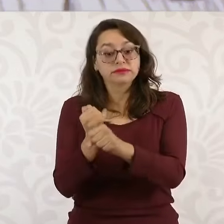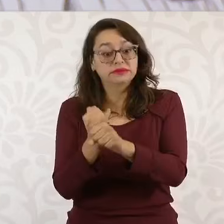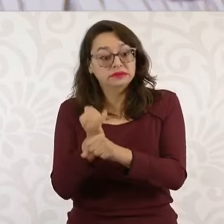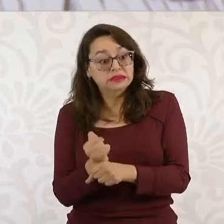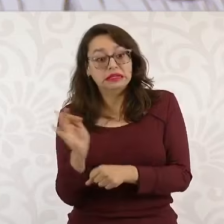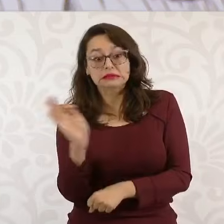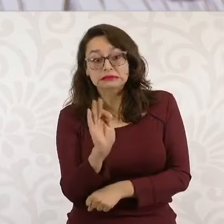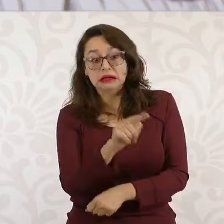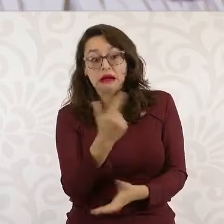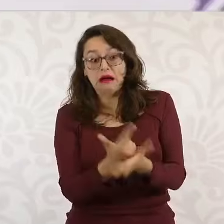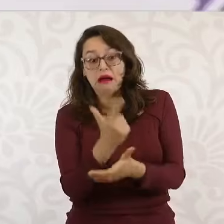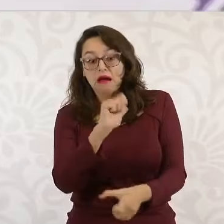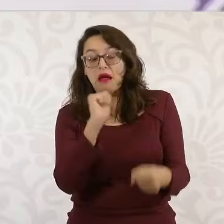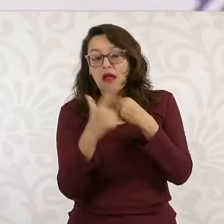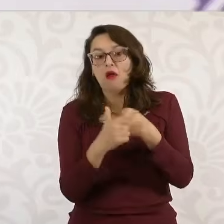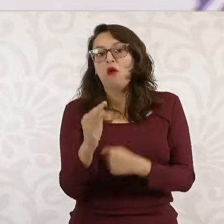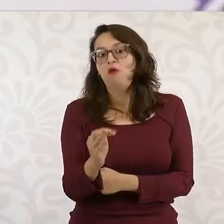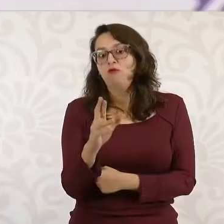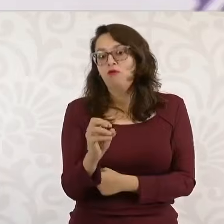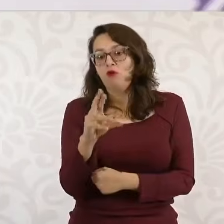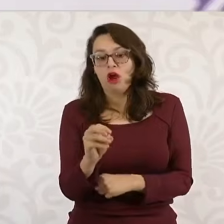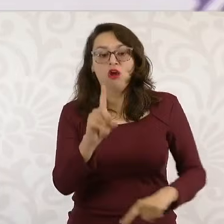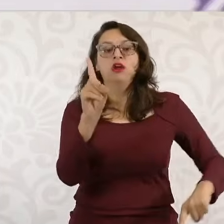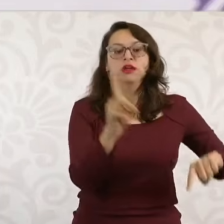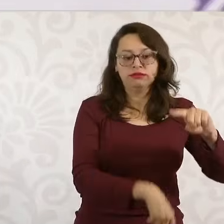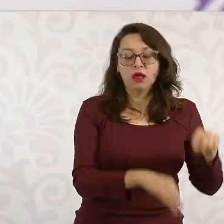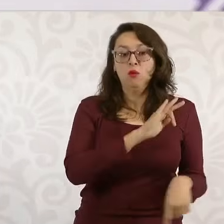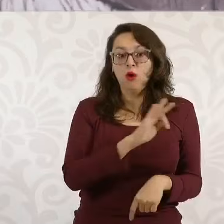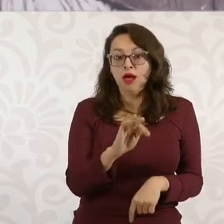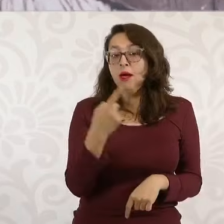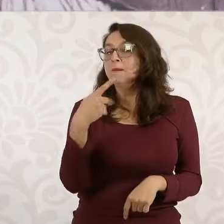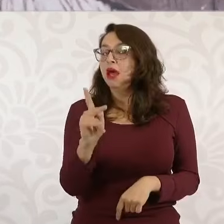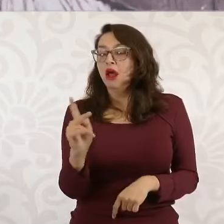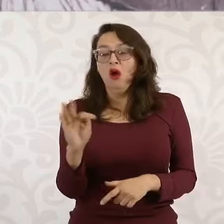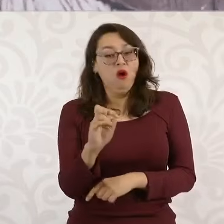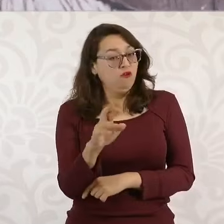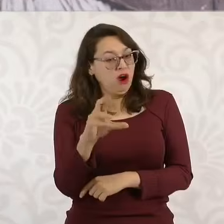su diputación, pero cuando termina su diputación,